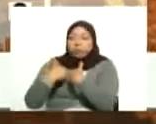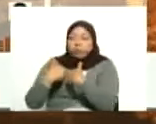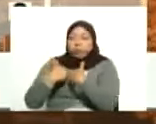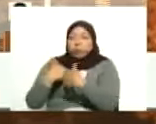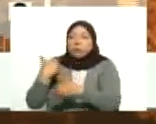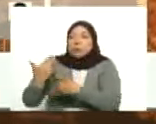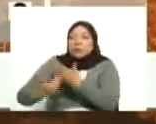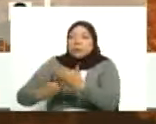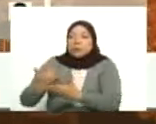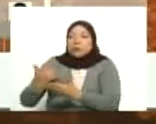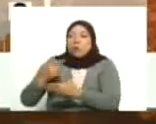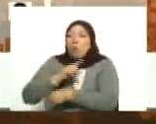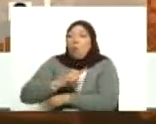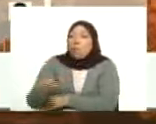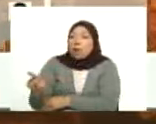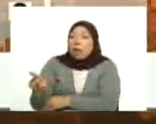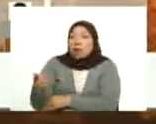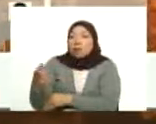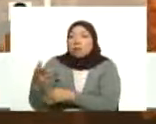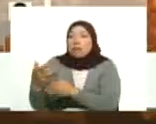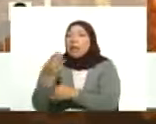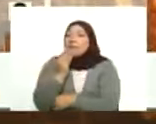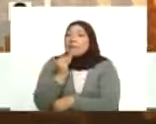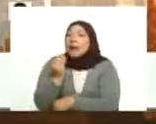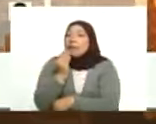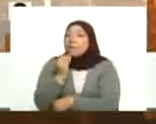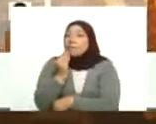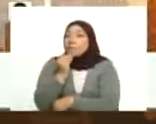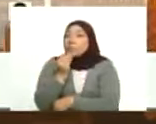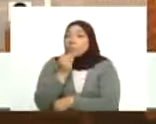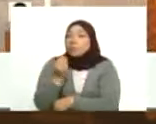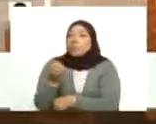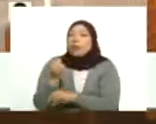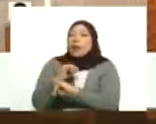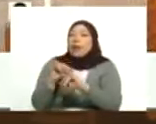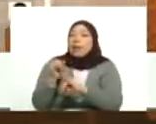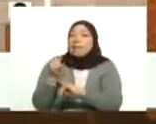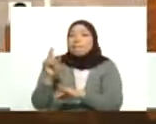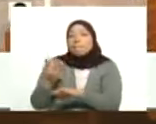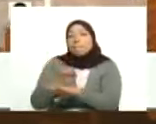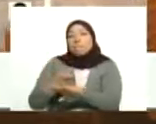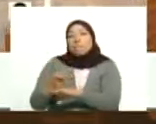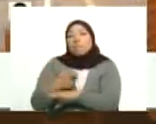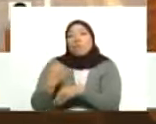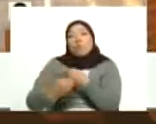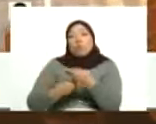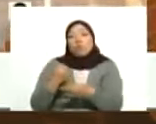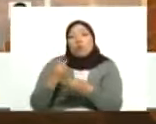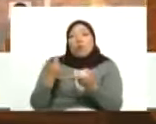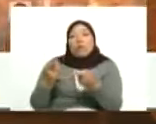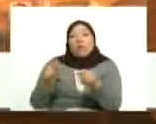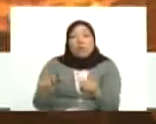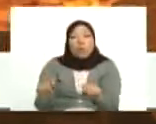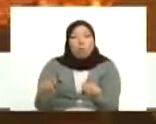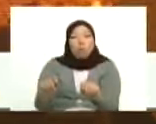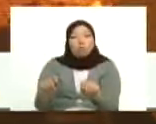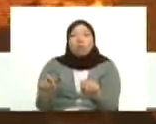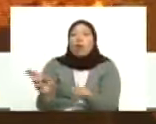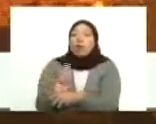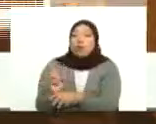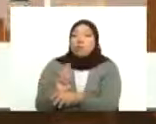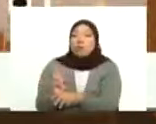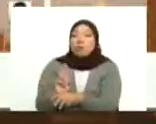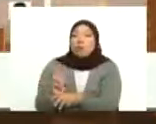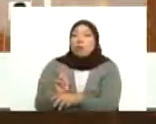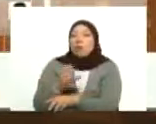digamos, obligar al Estado de Israel a que deje, en primer lugar, a que haya un cese al fuego. Debe haber de inmediato un cese al